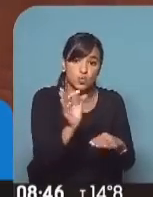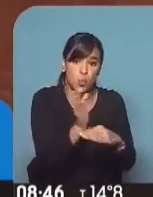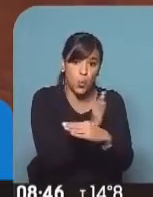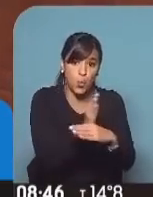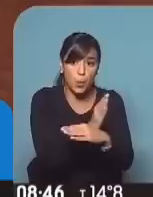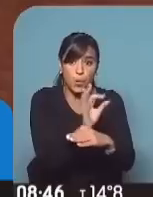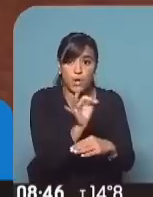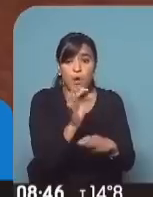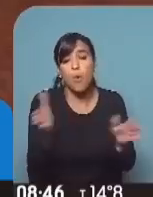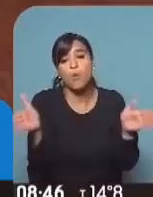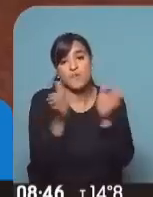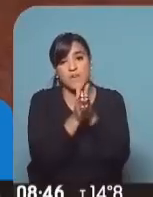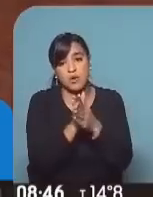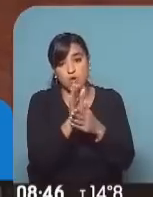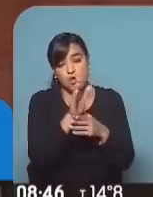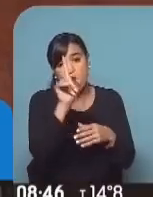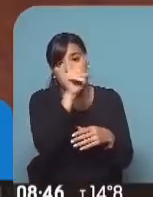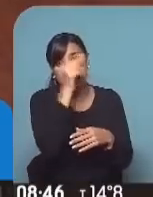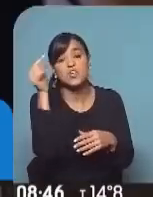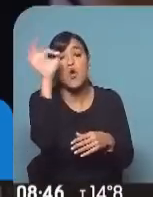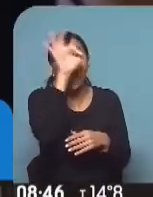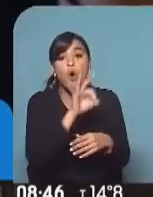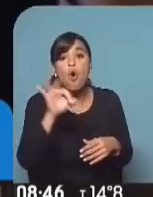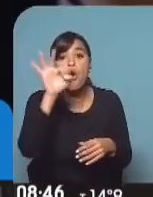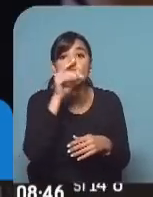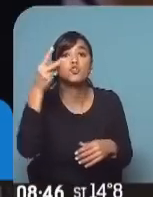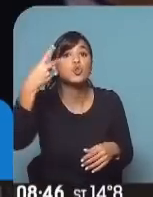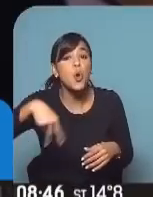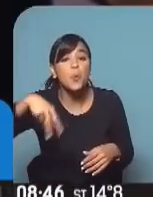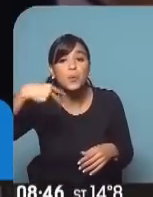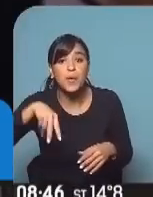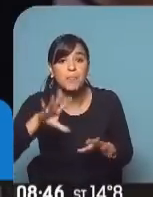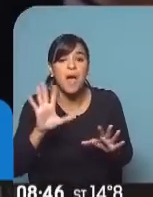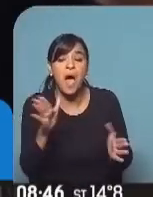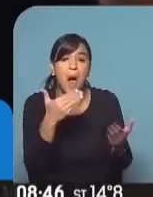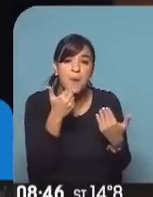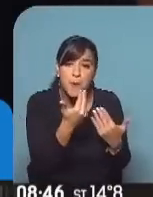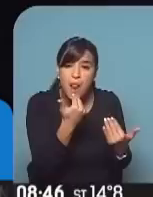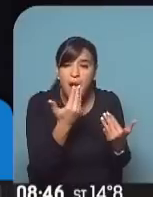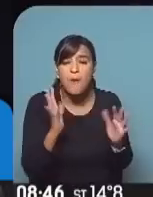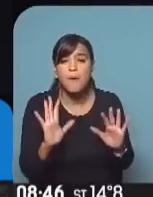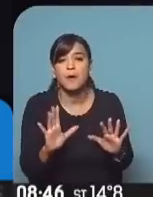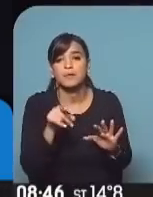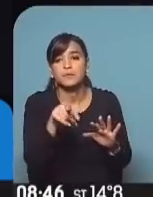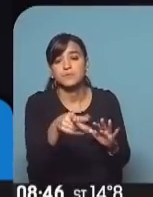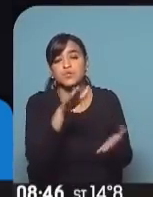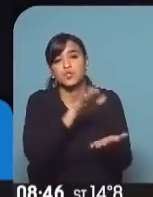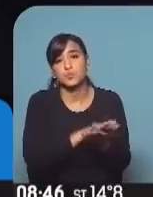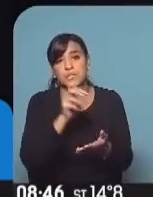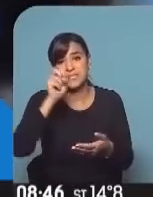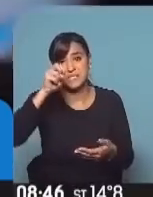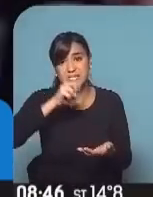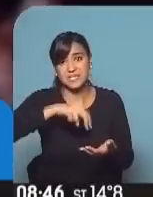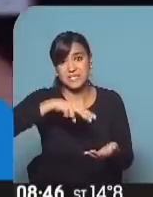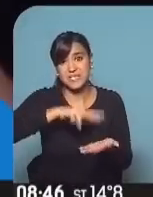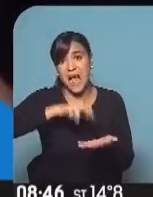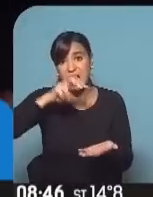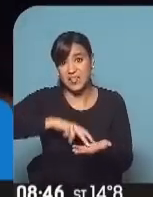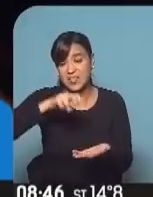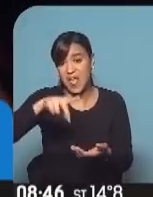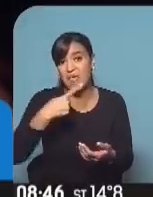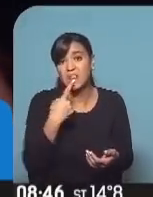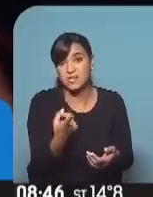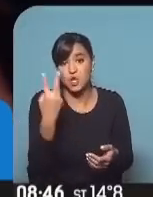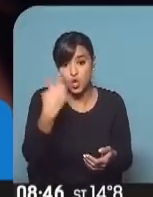significaba con la nación las nacionales o puede ser en noviembre hablaban de que en caso de salta que ha convocado para noviembre las elecciones